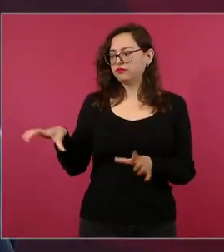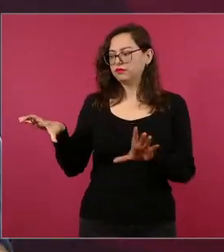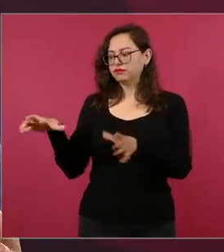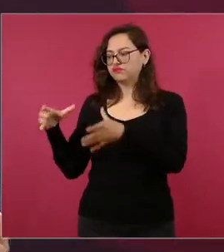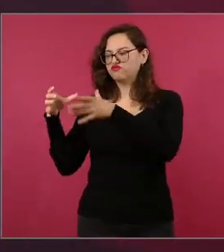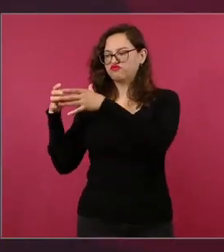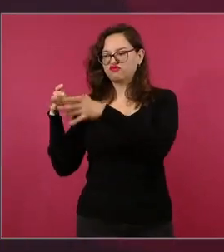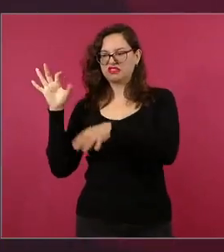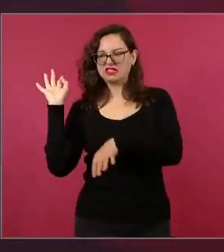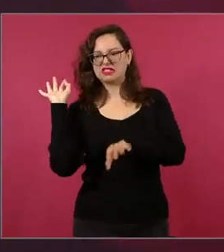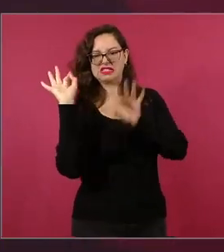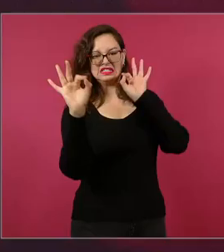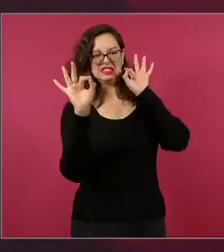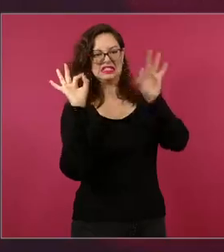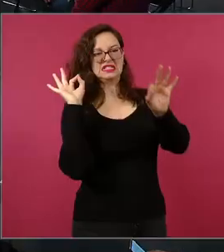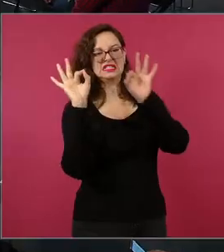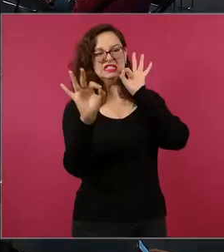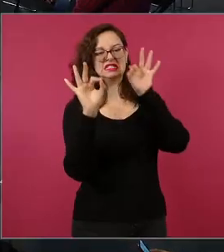Porque estuvieron